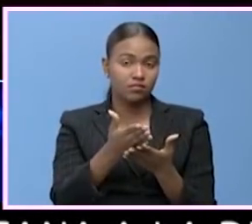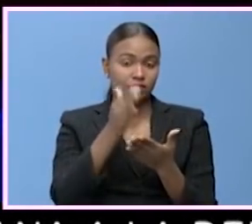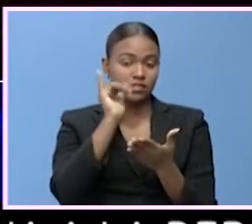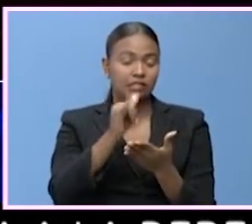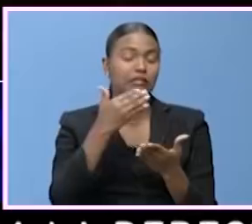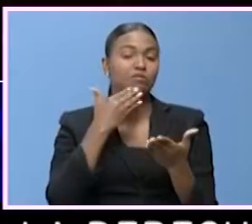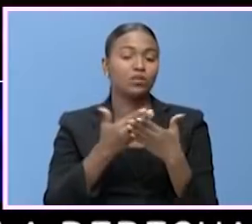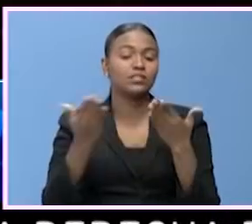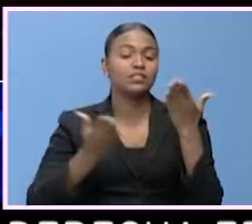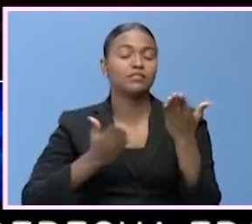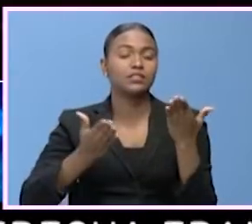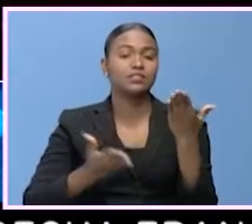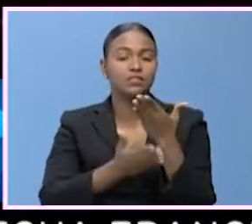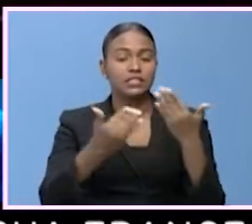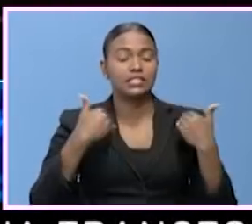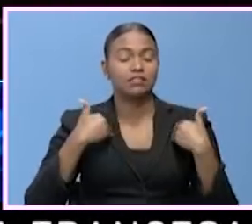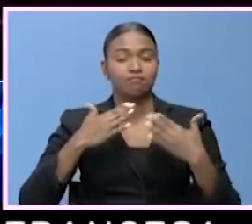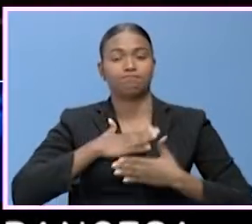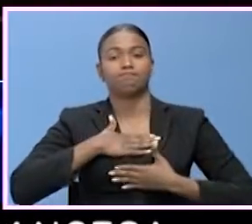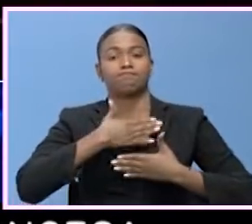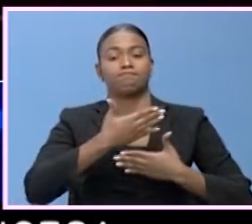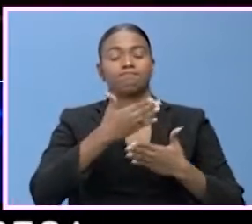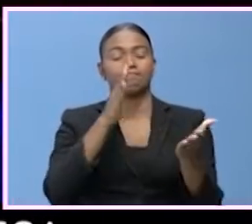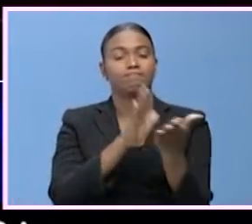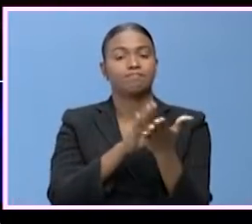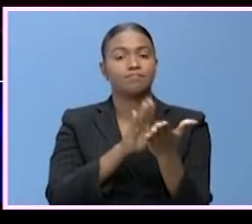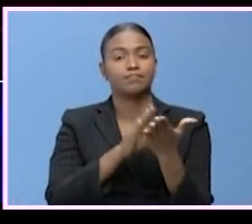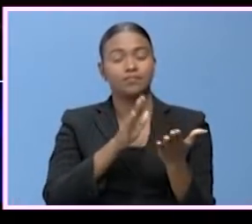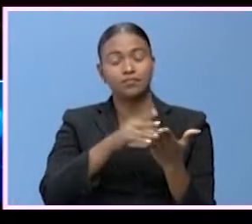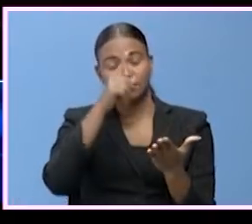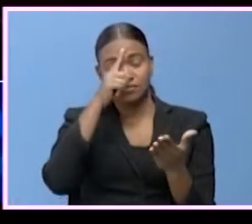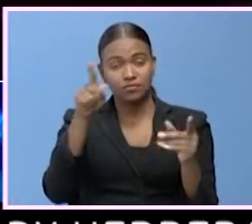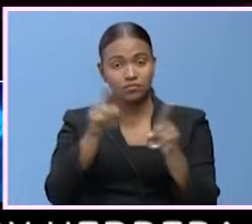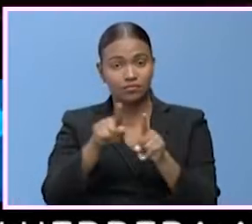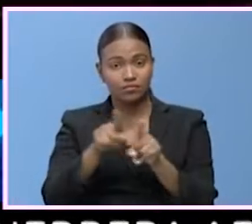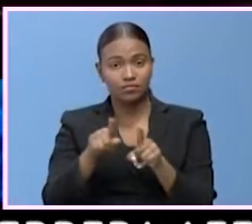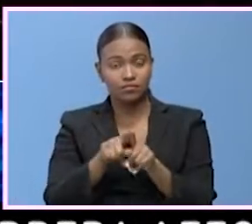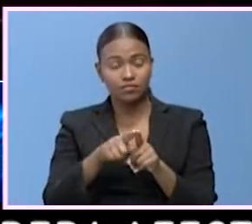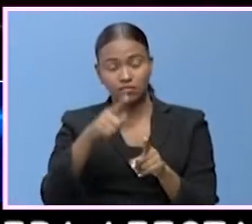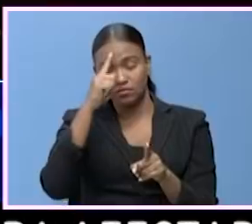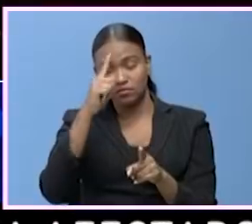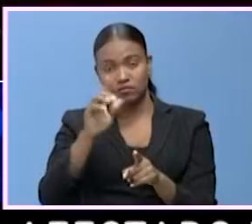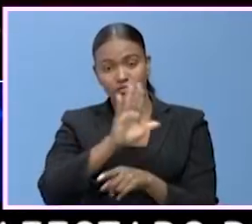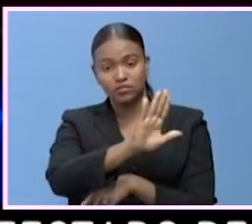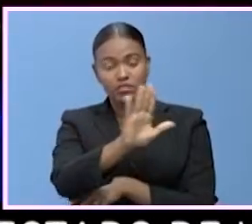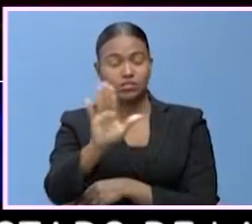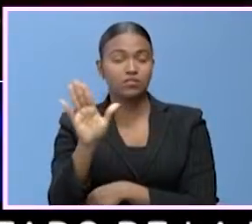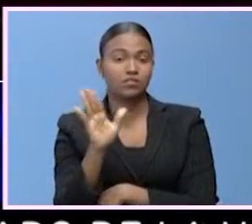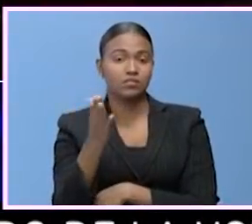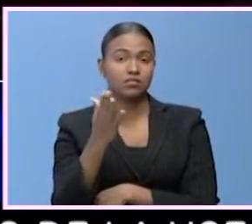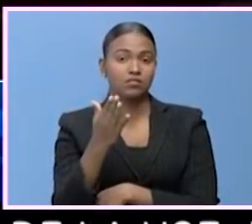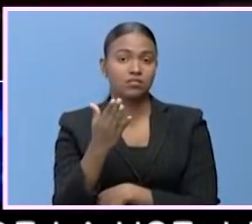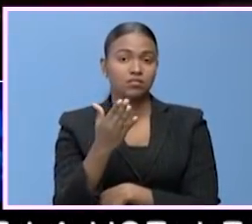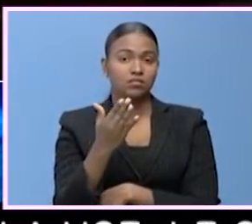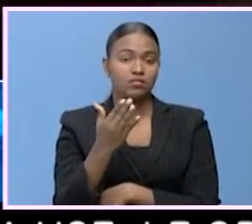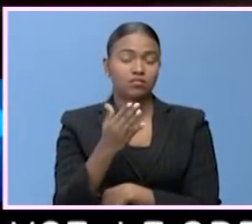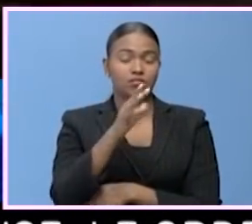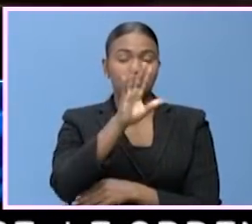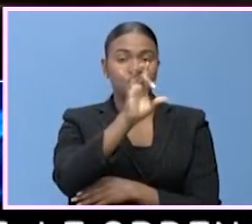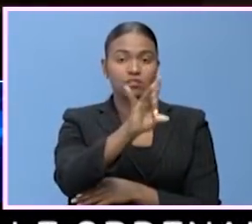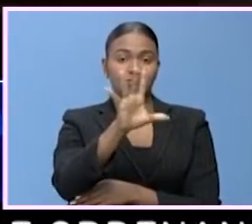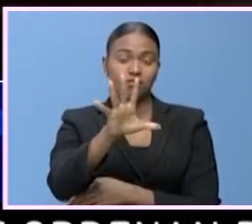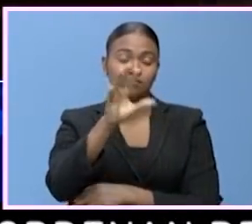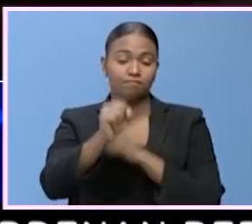ese servicio que han dado, felicitarle también por los 85